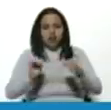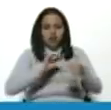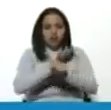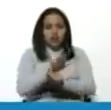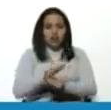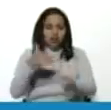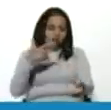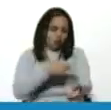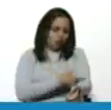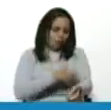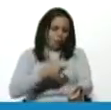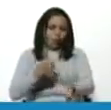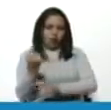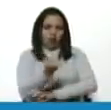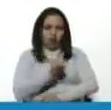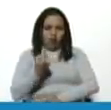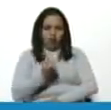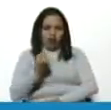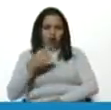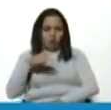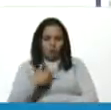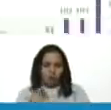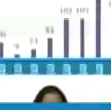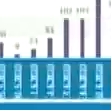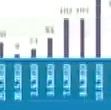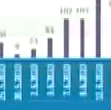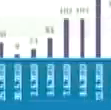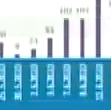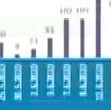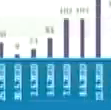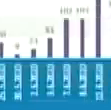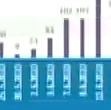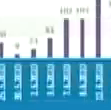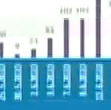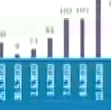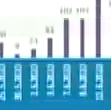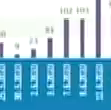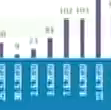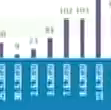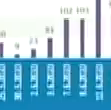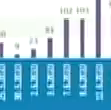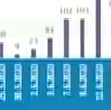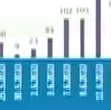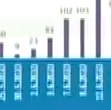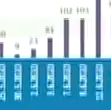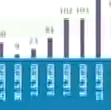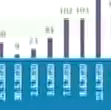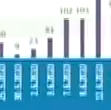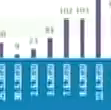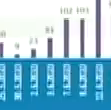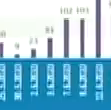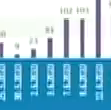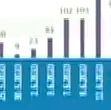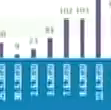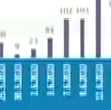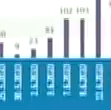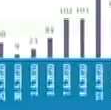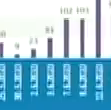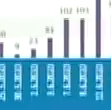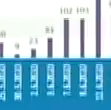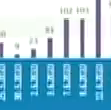pacientes podemos ayudar a salvar la vida de otros pacientes, por lo cual estamos haciendo un llamado muy especial a